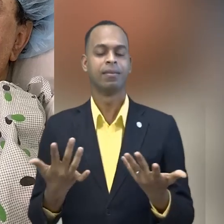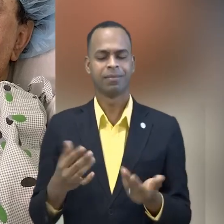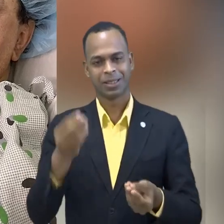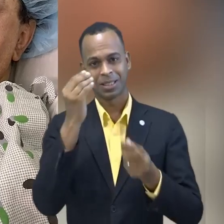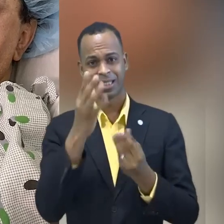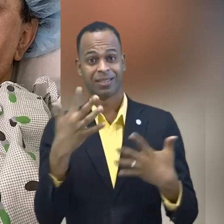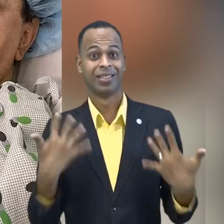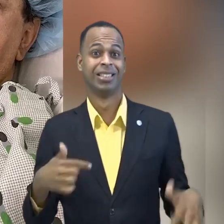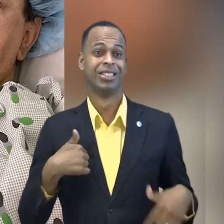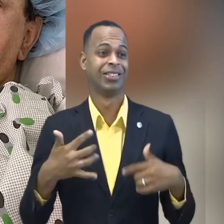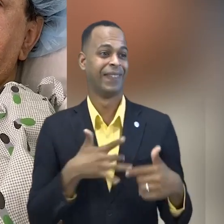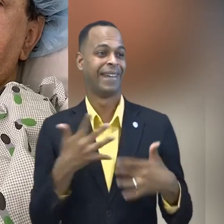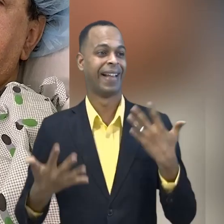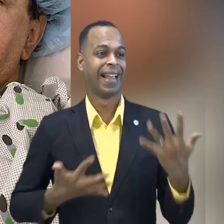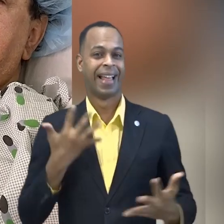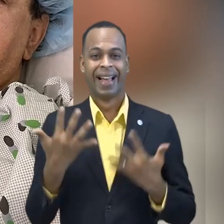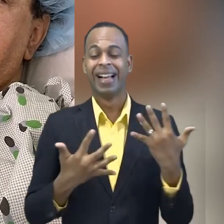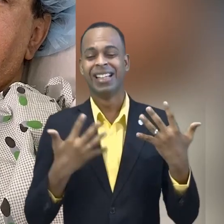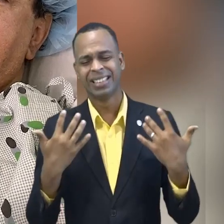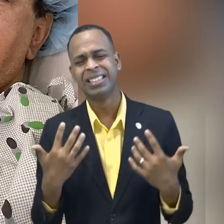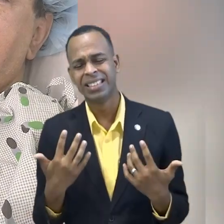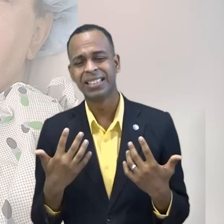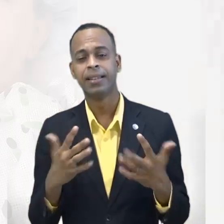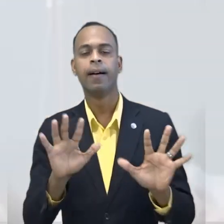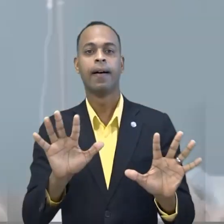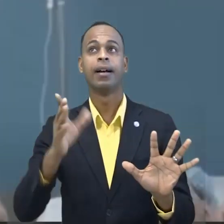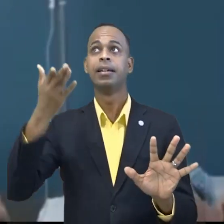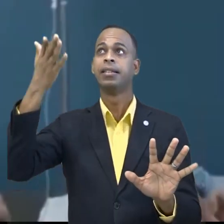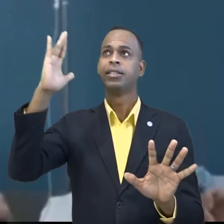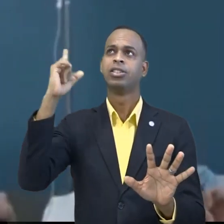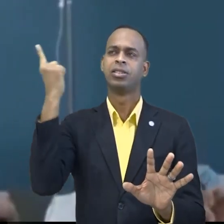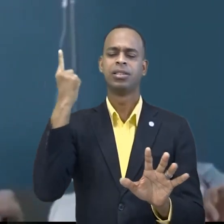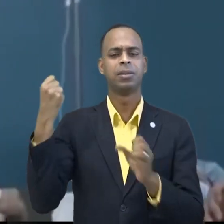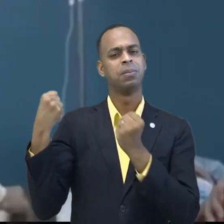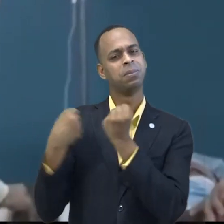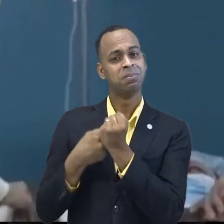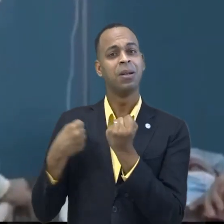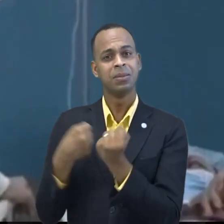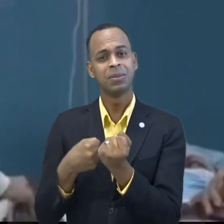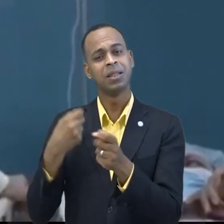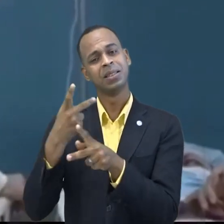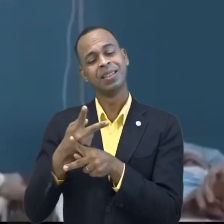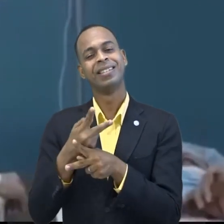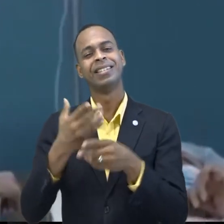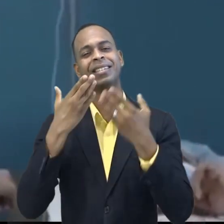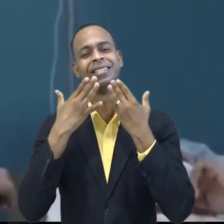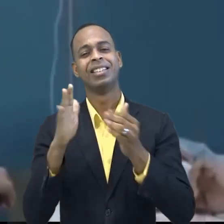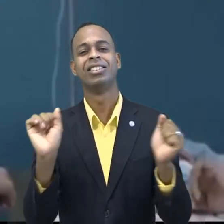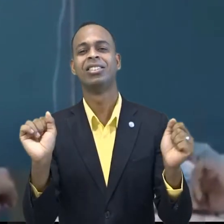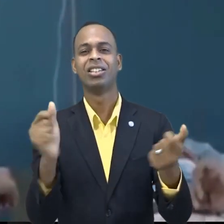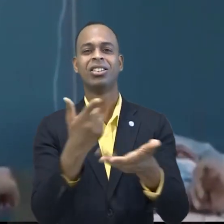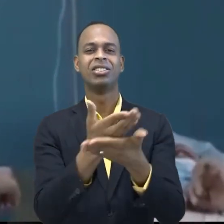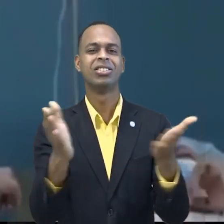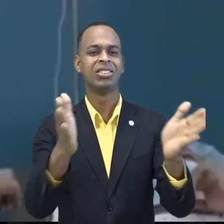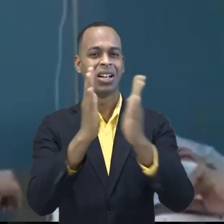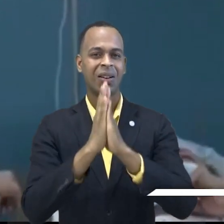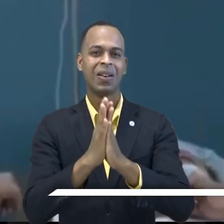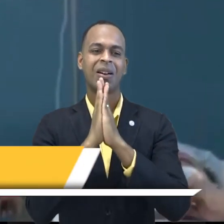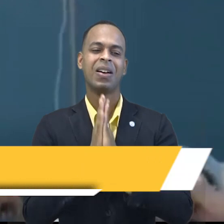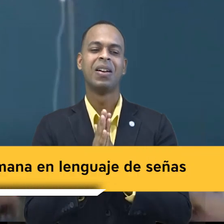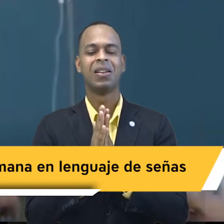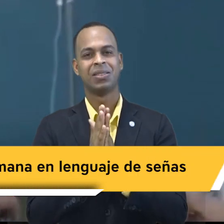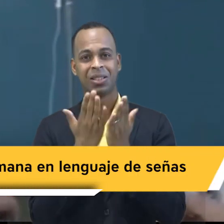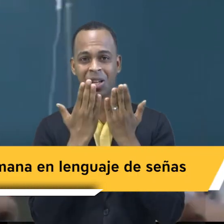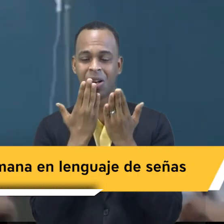de la mañana pendientes. Les confieso que los nervios me estaban matando, pero Dios siempre estuvo conmigo. Así que